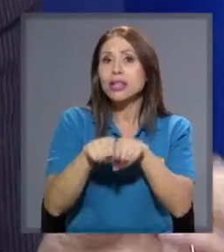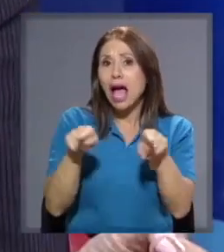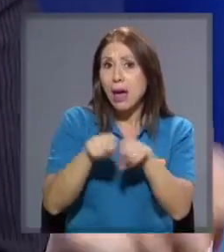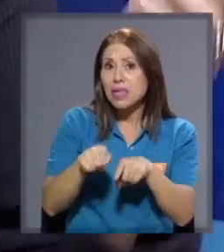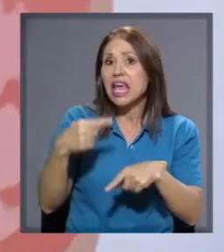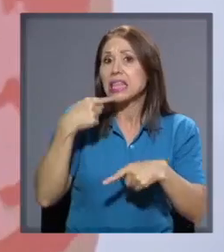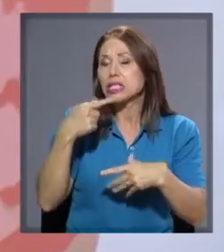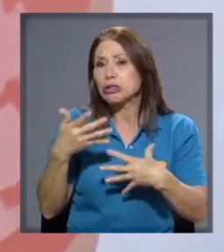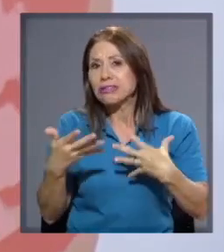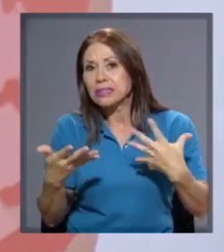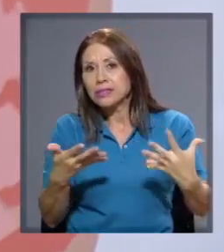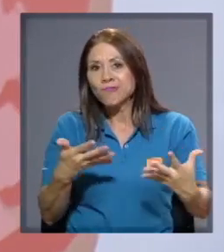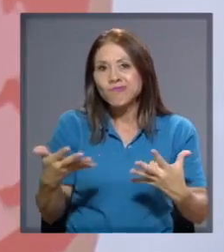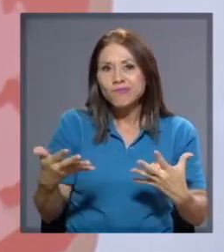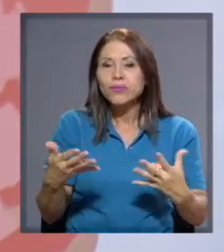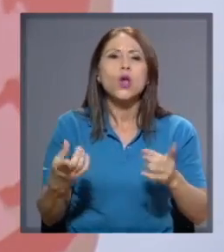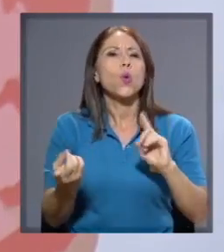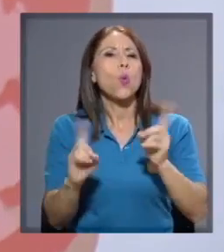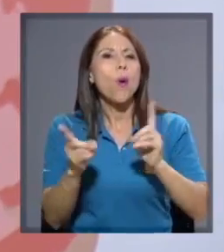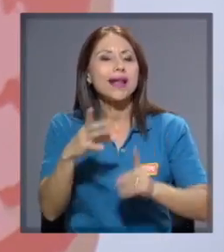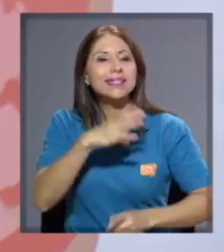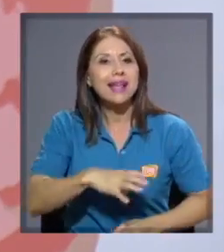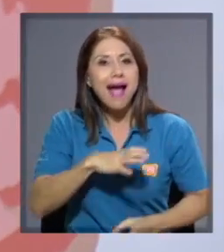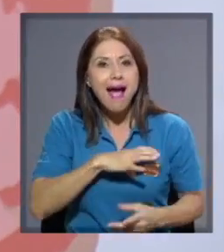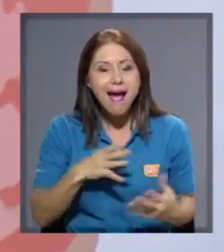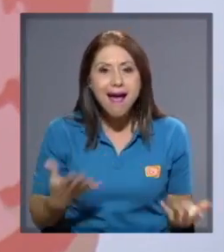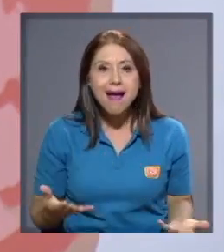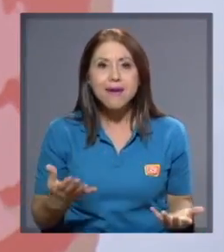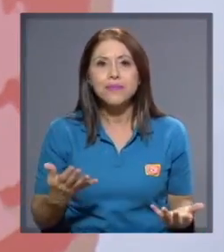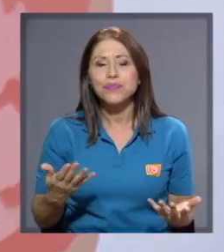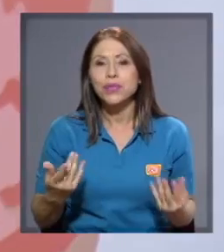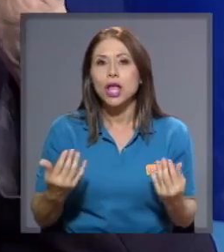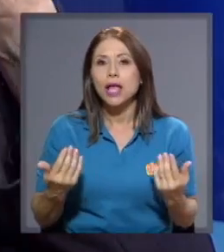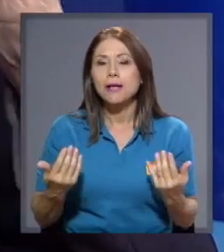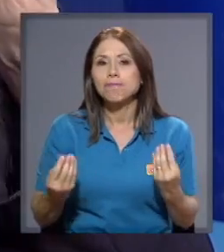señalamiento que características o qué